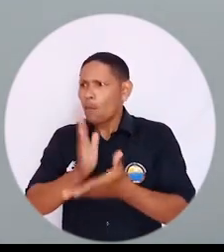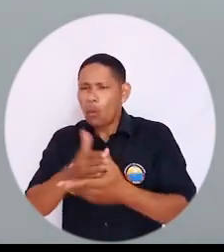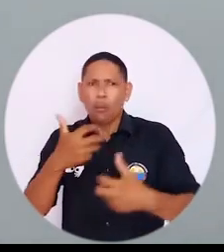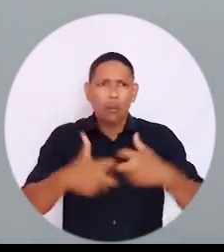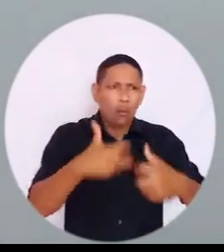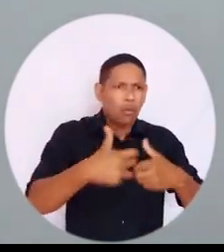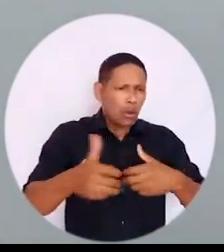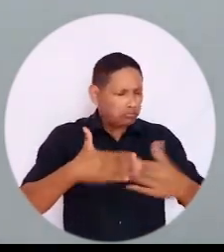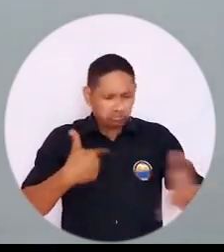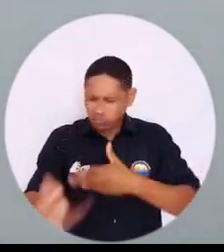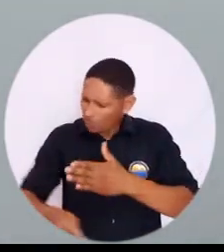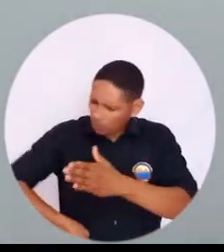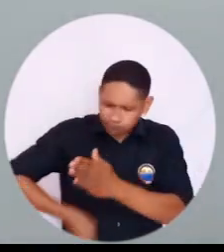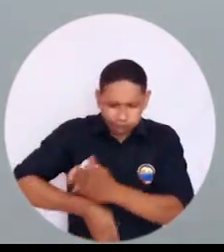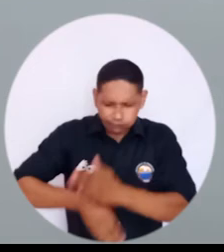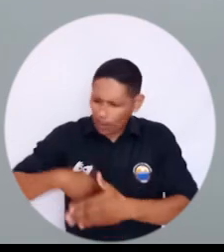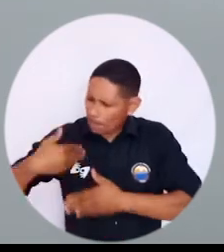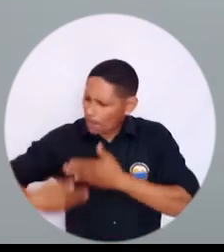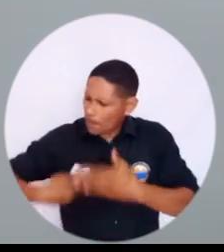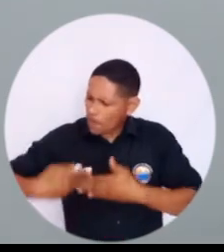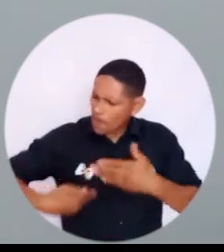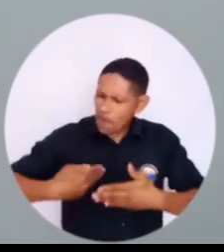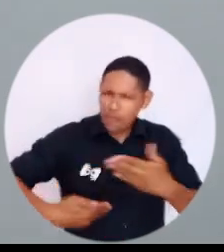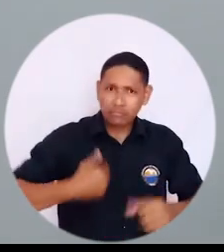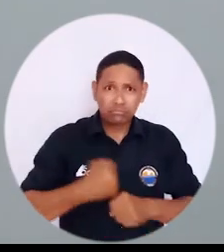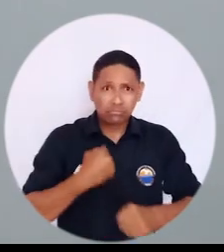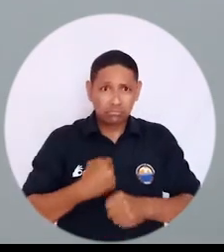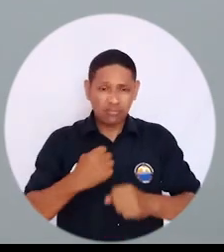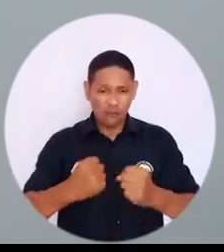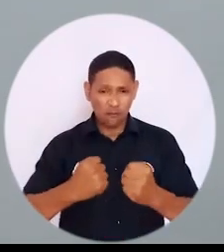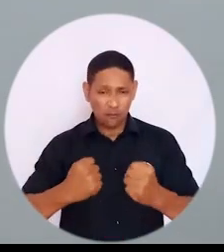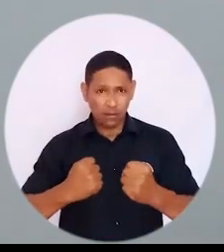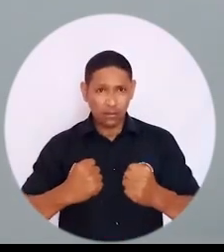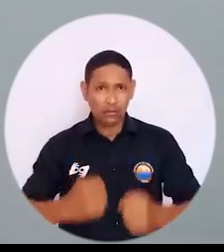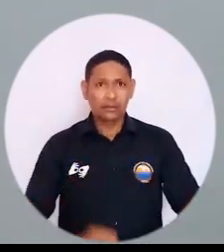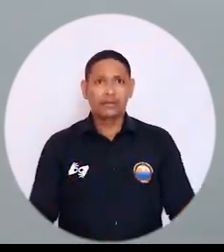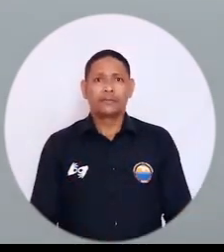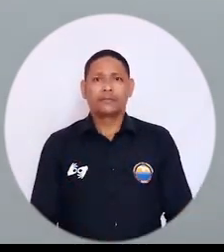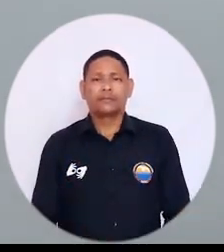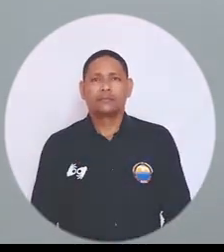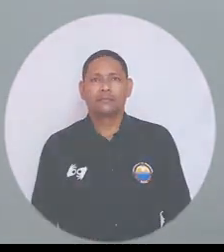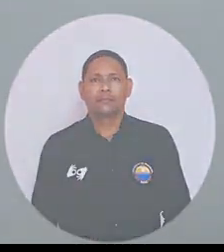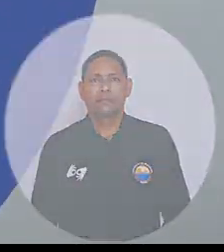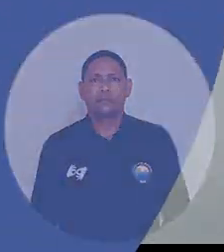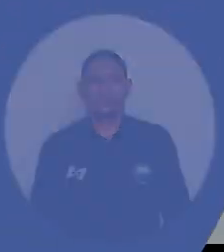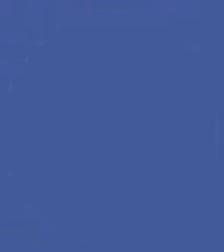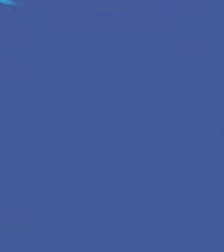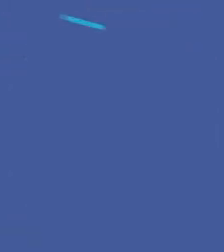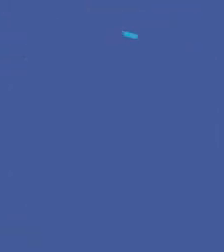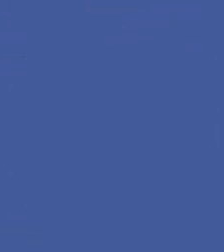nos pueden presentar, hay que seguir avanzando, hay que seguir trabajando para fortalecer nuestra institución.